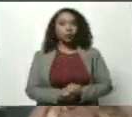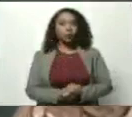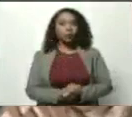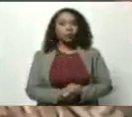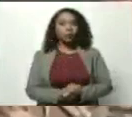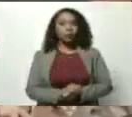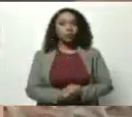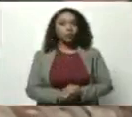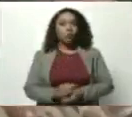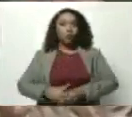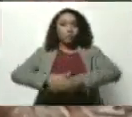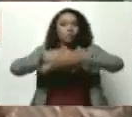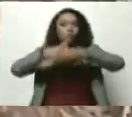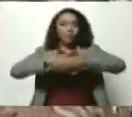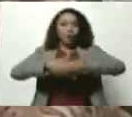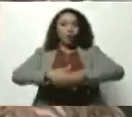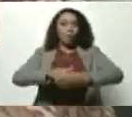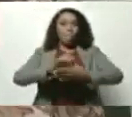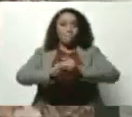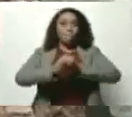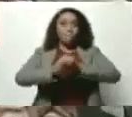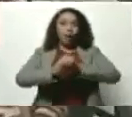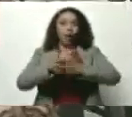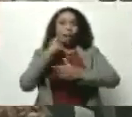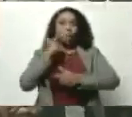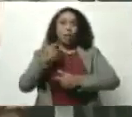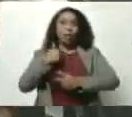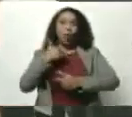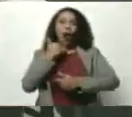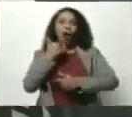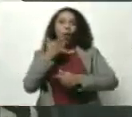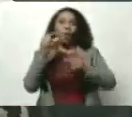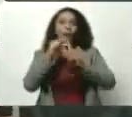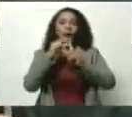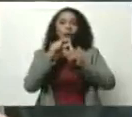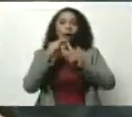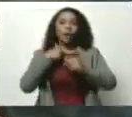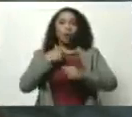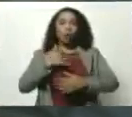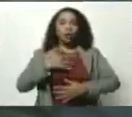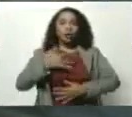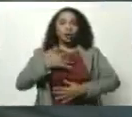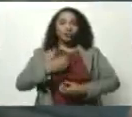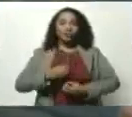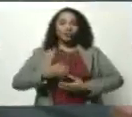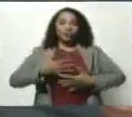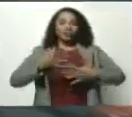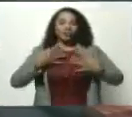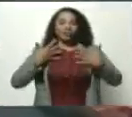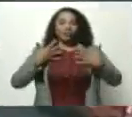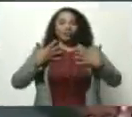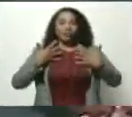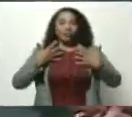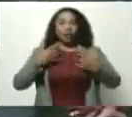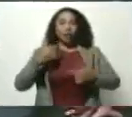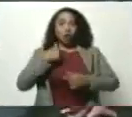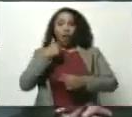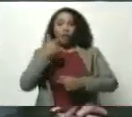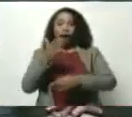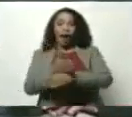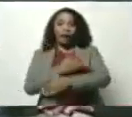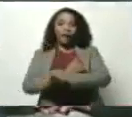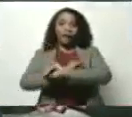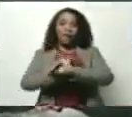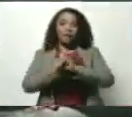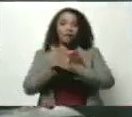la mano y me dijo algo que realmente me conmovió y yo le dije antes de irme que yo iba